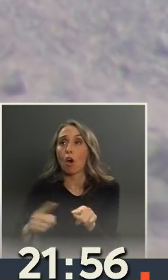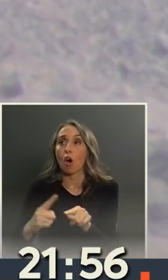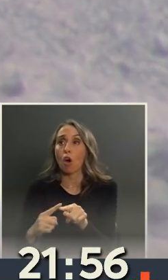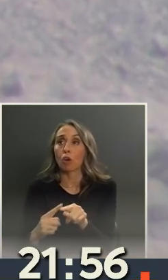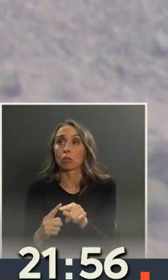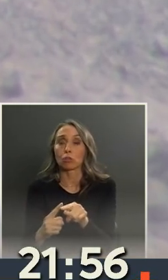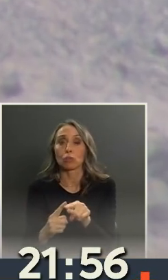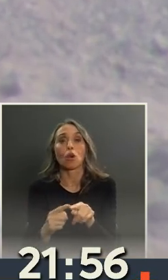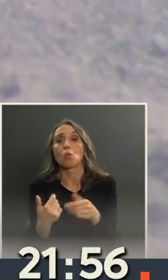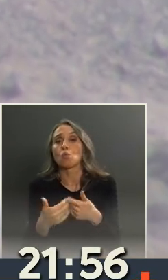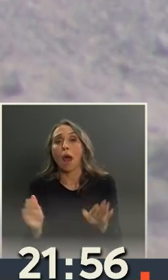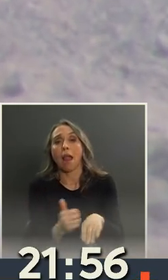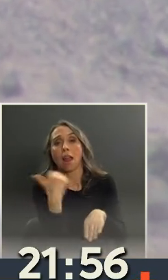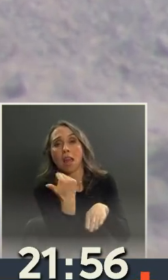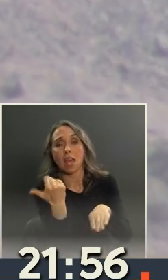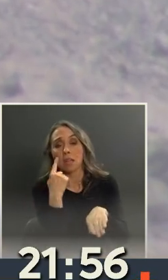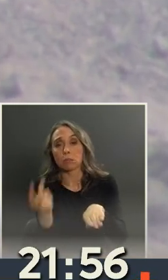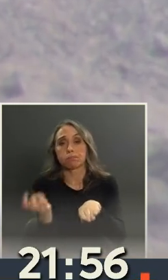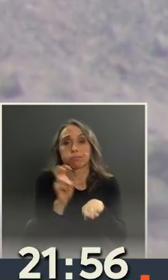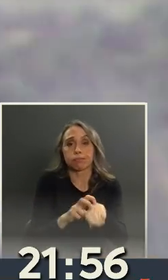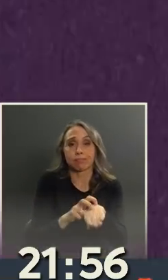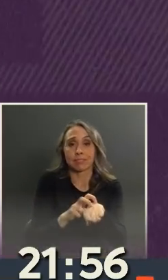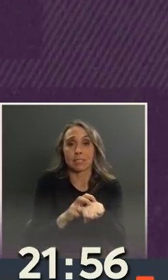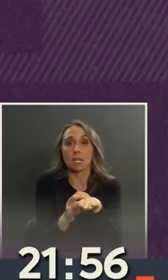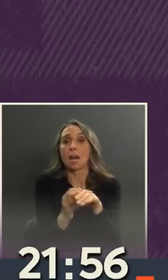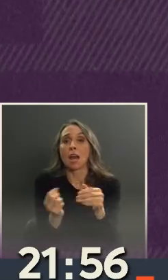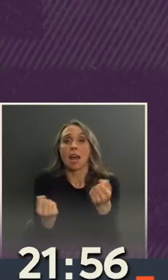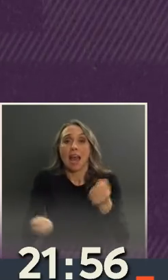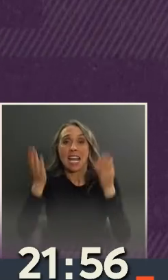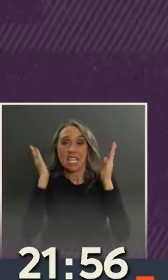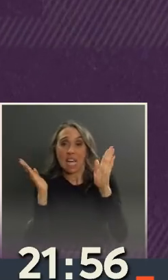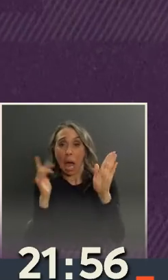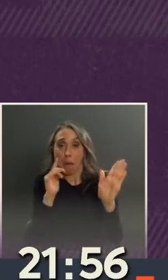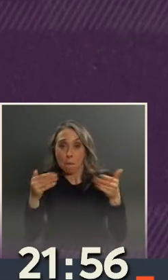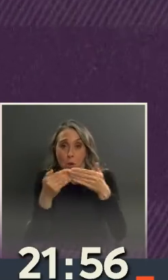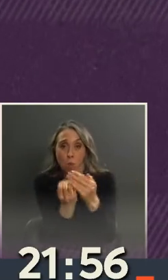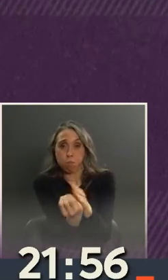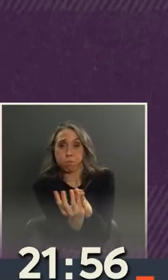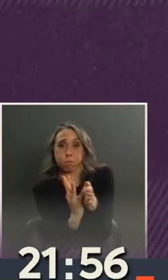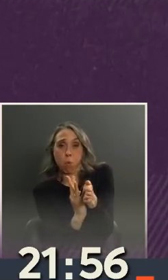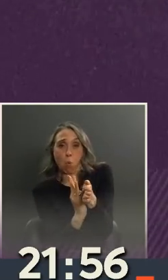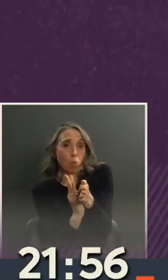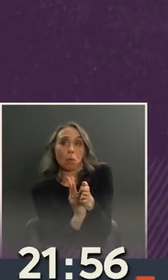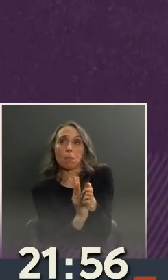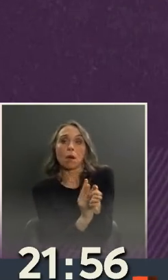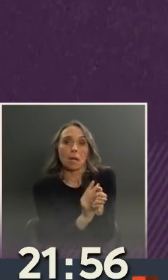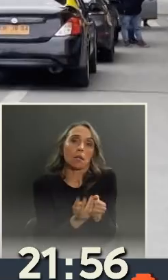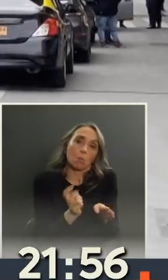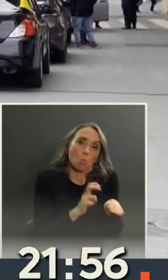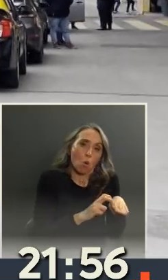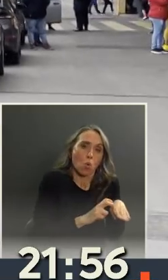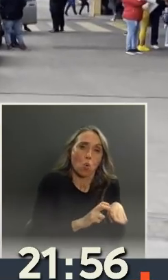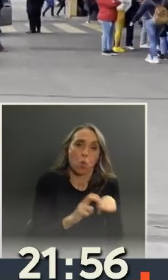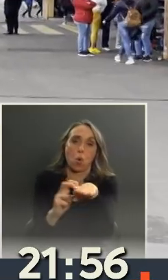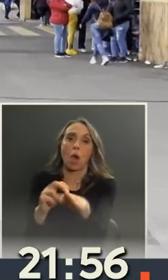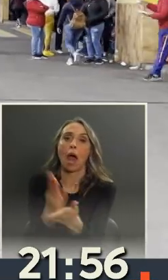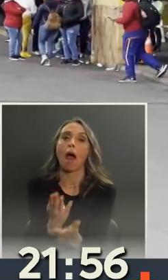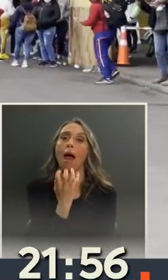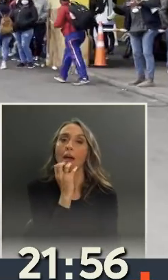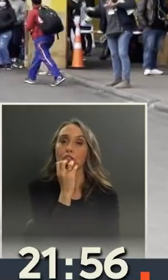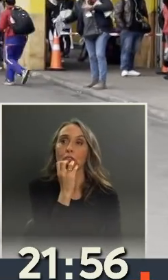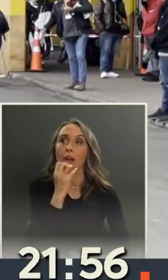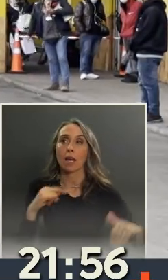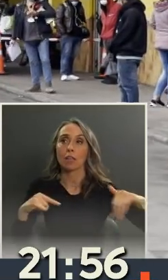condición que sea como les mostramos la semana pasada. El objetivo es llegar acá, a Antofagasta, donde el terminal